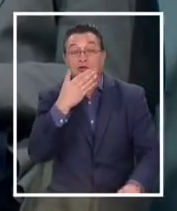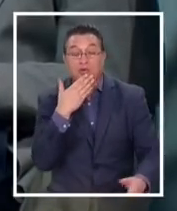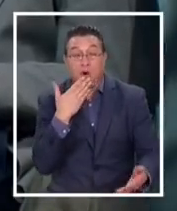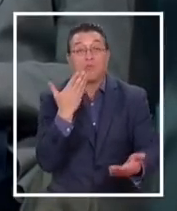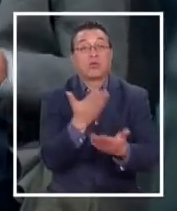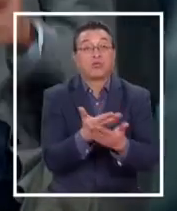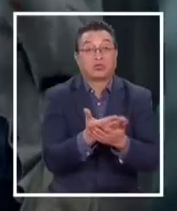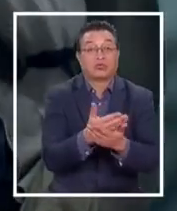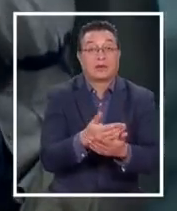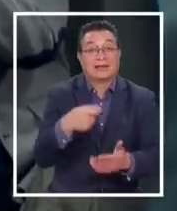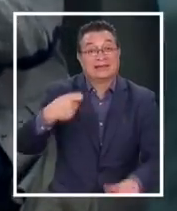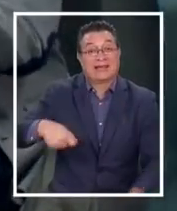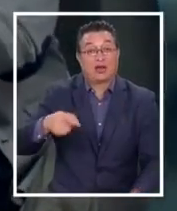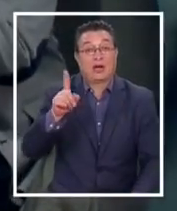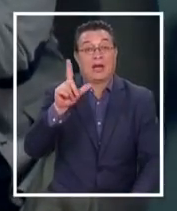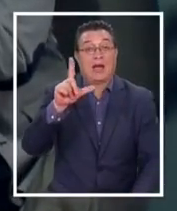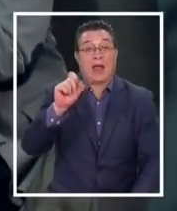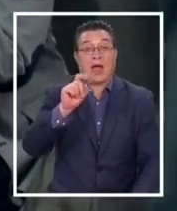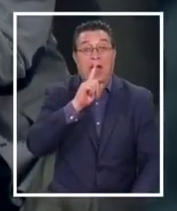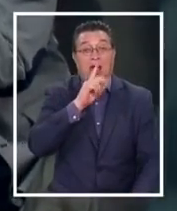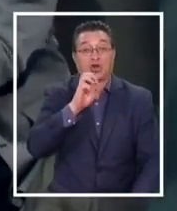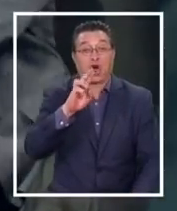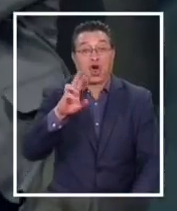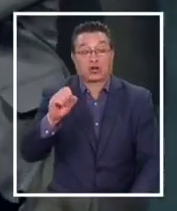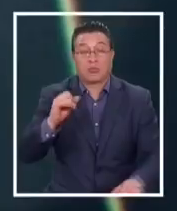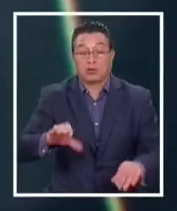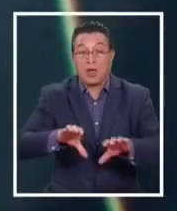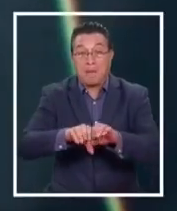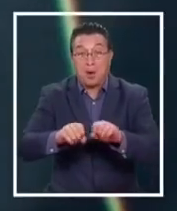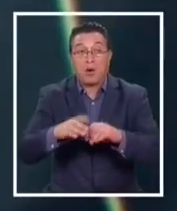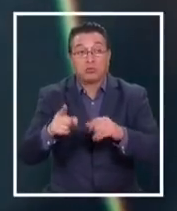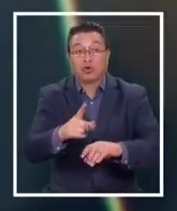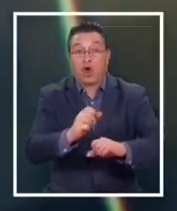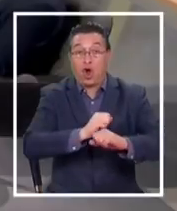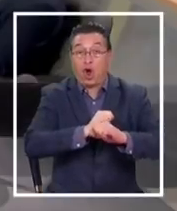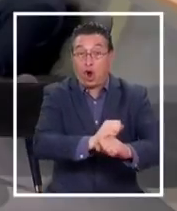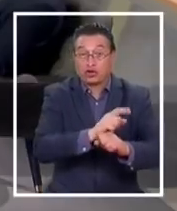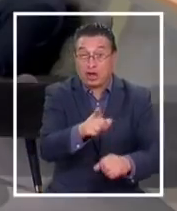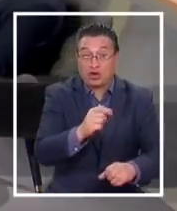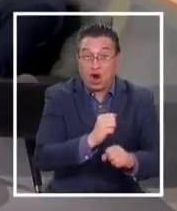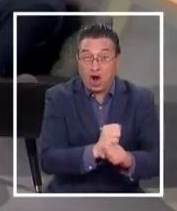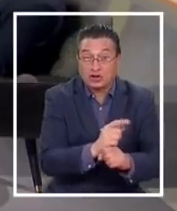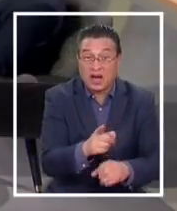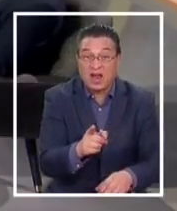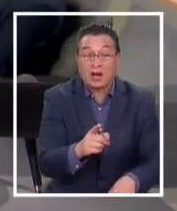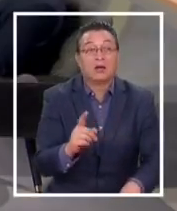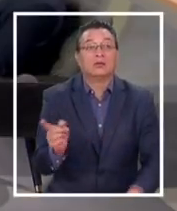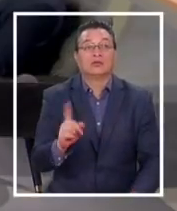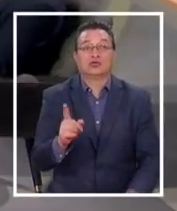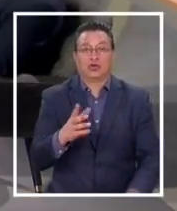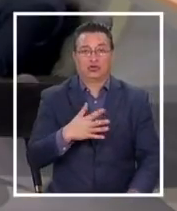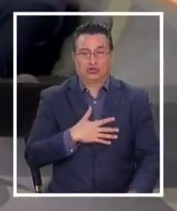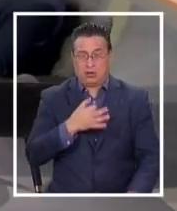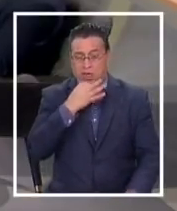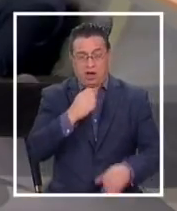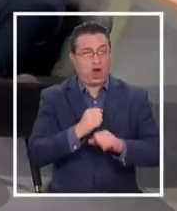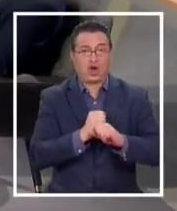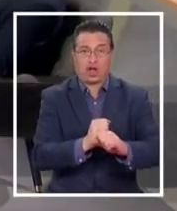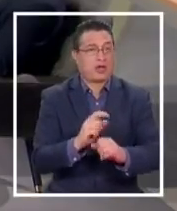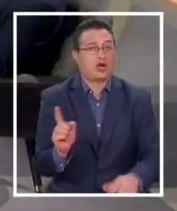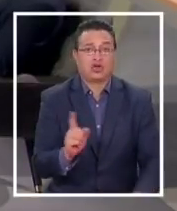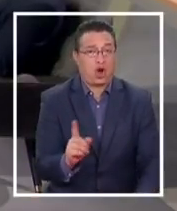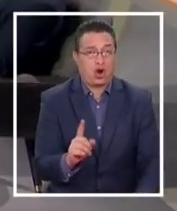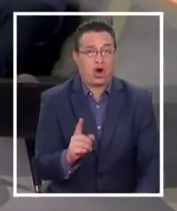propuesta del senador Latorre de incluirlo en la negociación de los mínimos. ¿Ustedes estuvieron en contra de incluirlo? No, yo no puedo decir que estuvimos en contra.